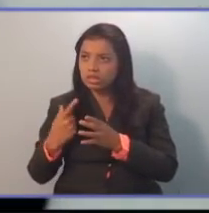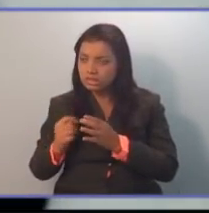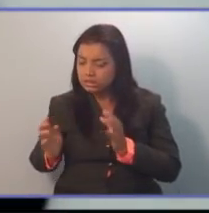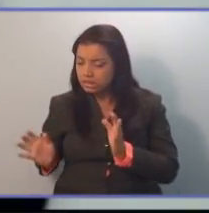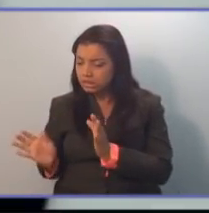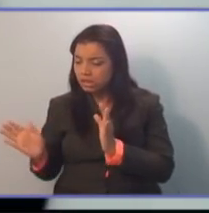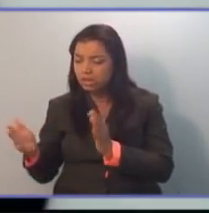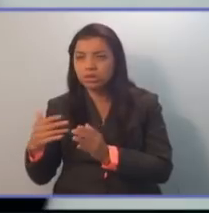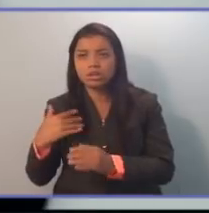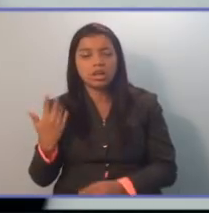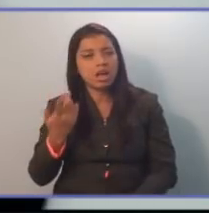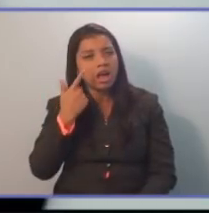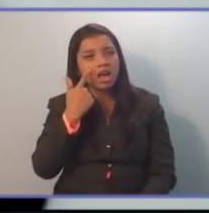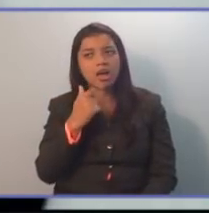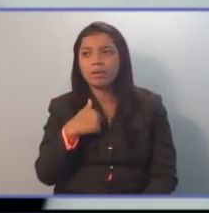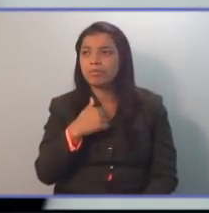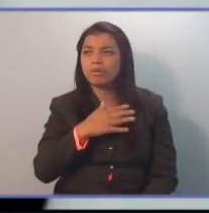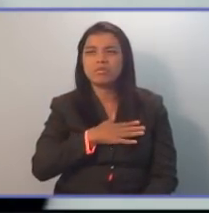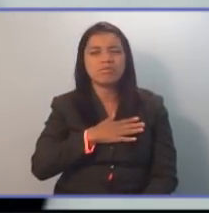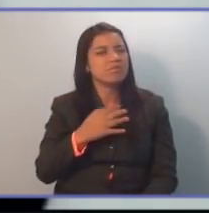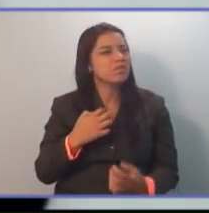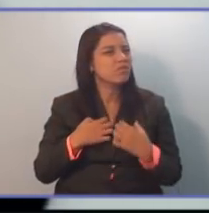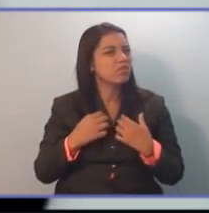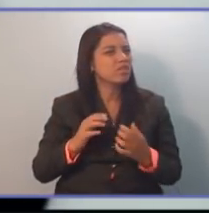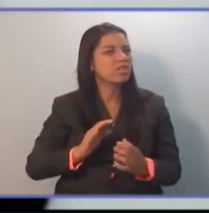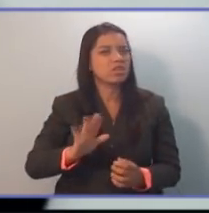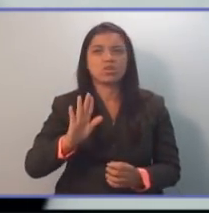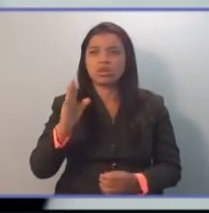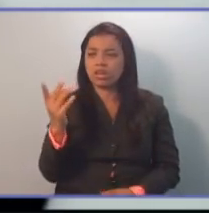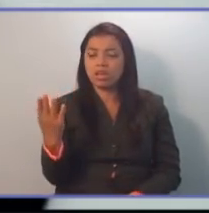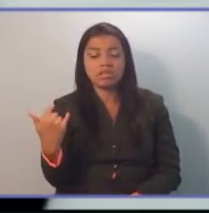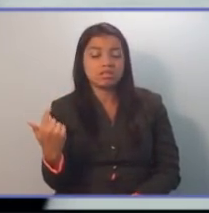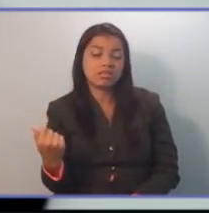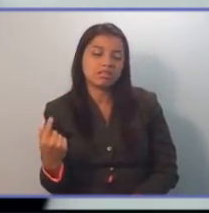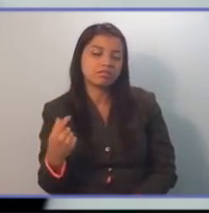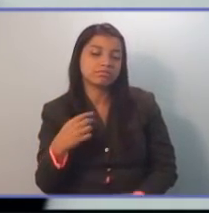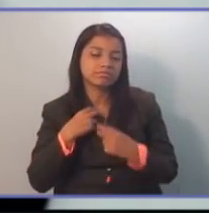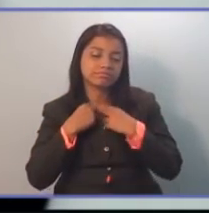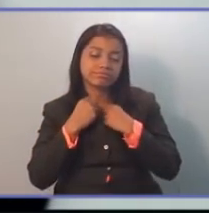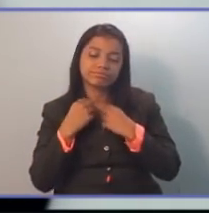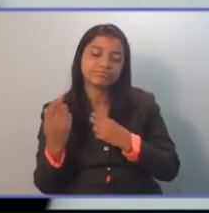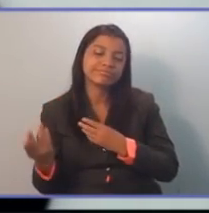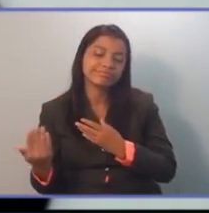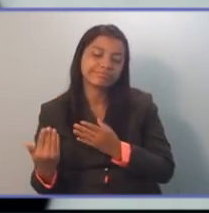solicitar en mi vida nunca dádivas de ninguna naturaleza,